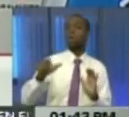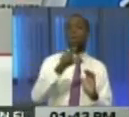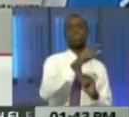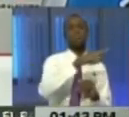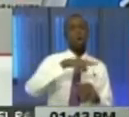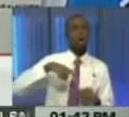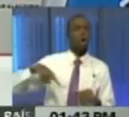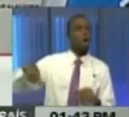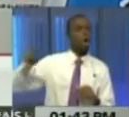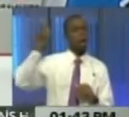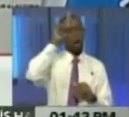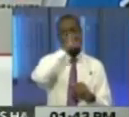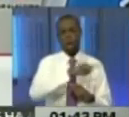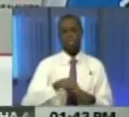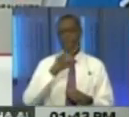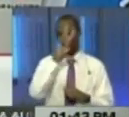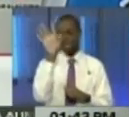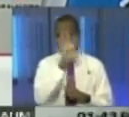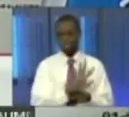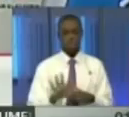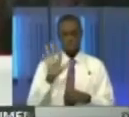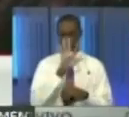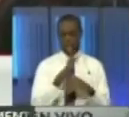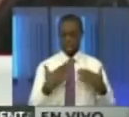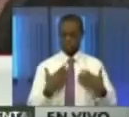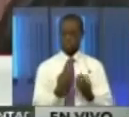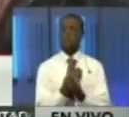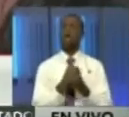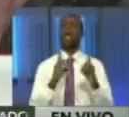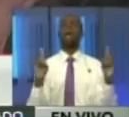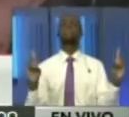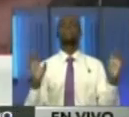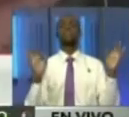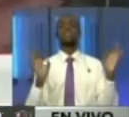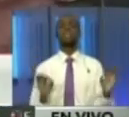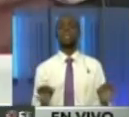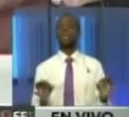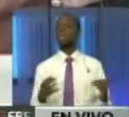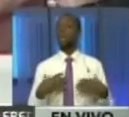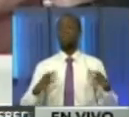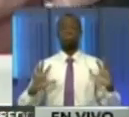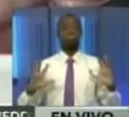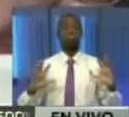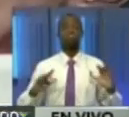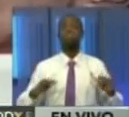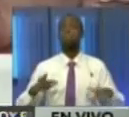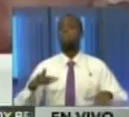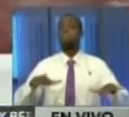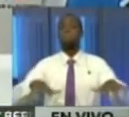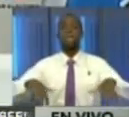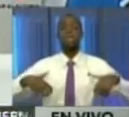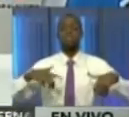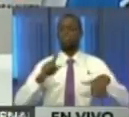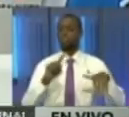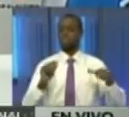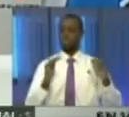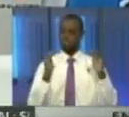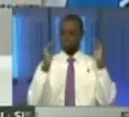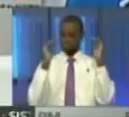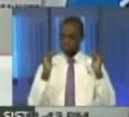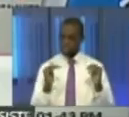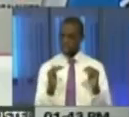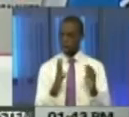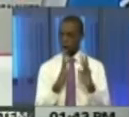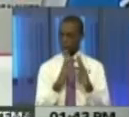al funcionamiento de su democracia. Comprender la manera de organizar una elección es clave en este sentido.